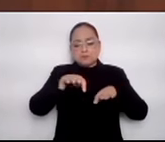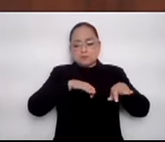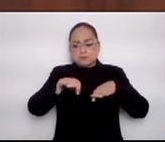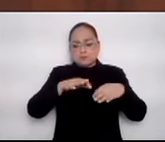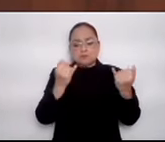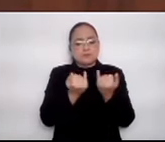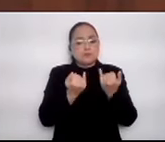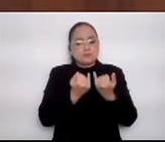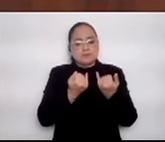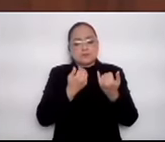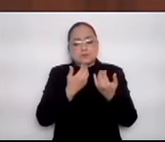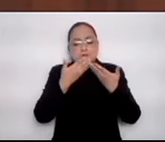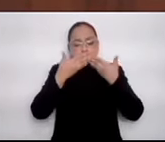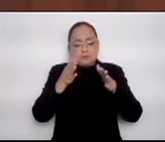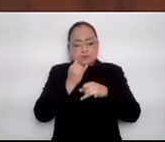de resultados.